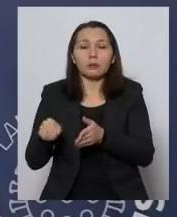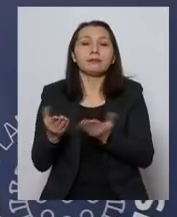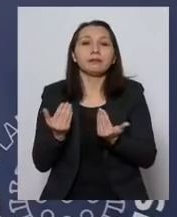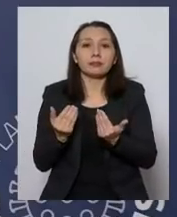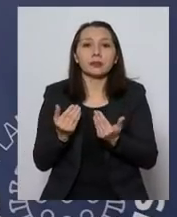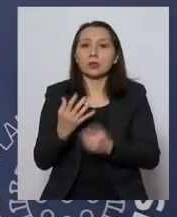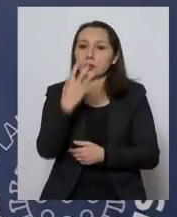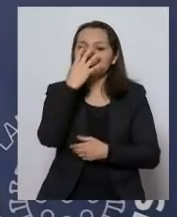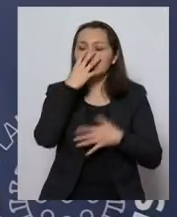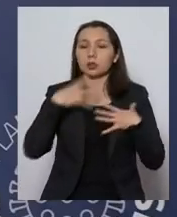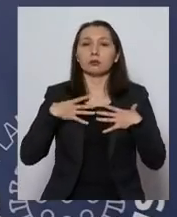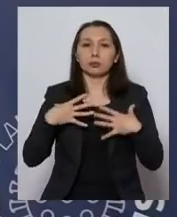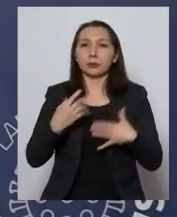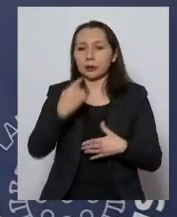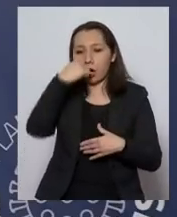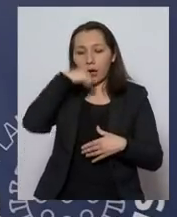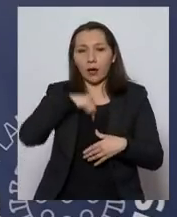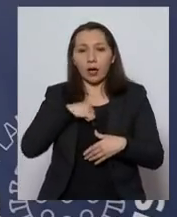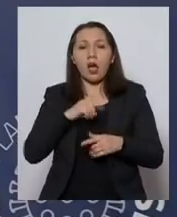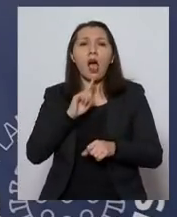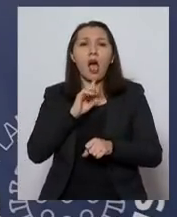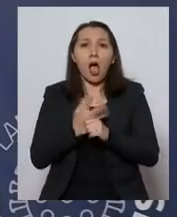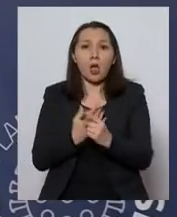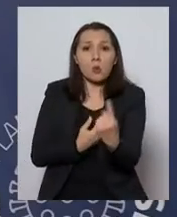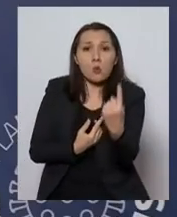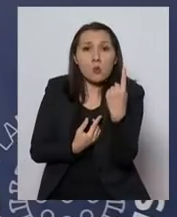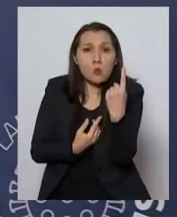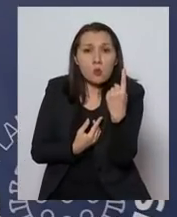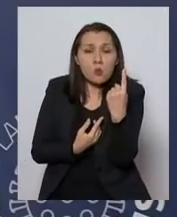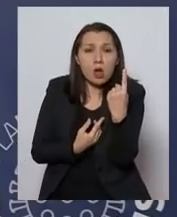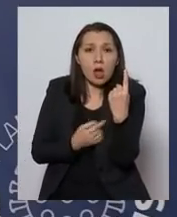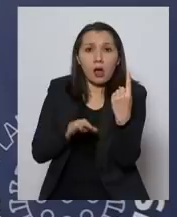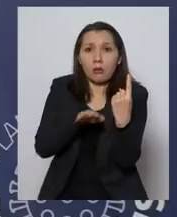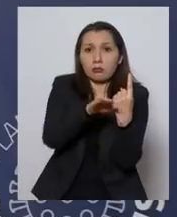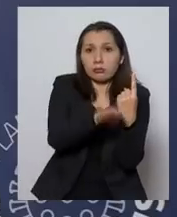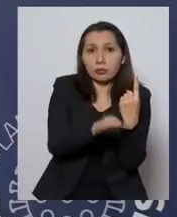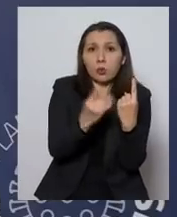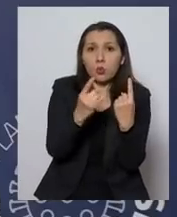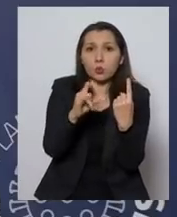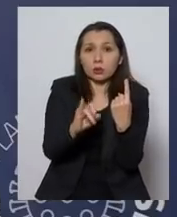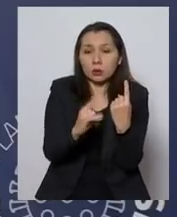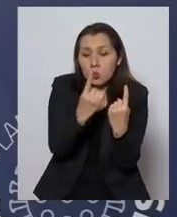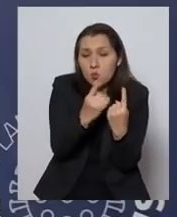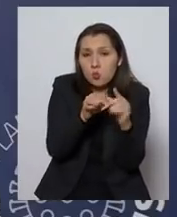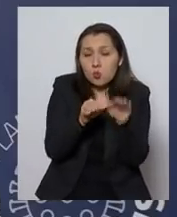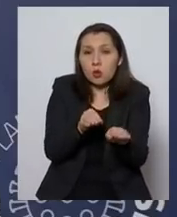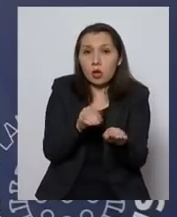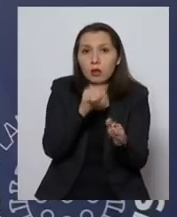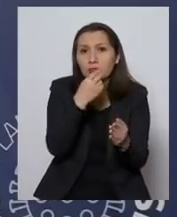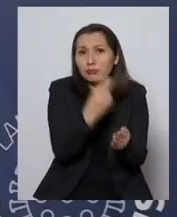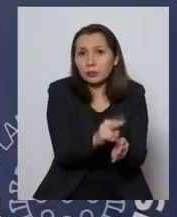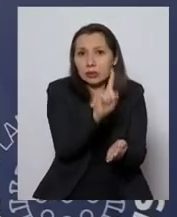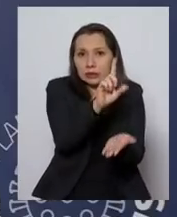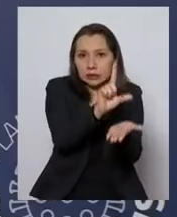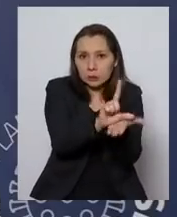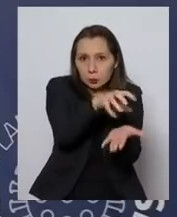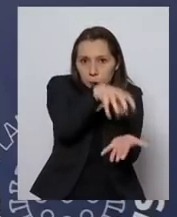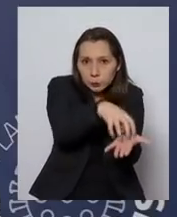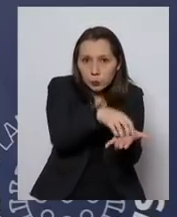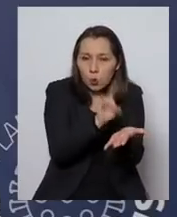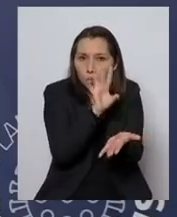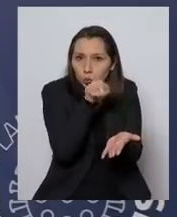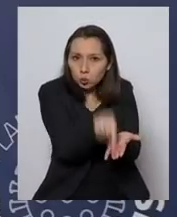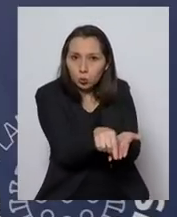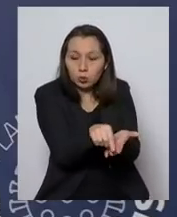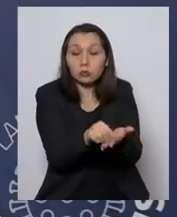requiere una ventilación mecánica y que haya un respirador en la unidad de tratamiento intensivo de ese hospital. Y